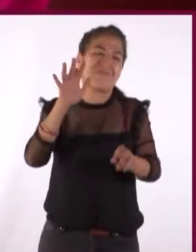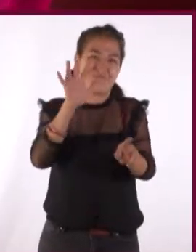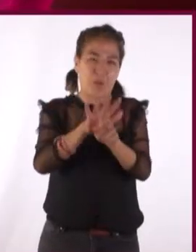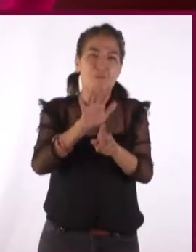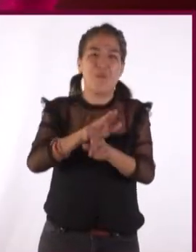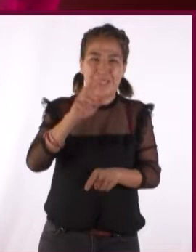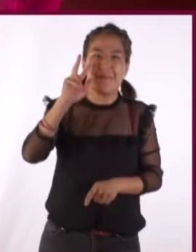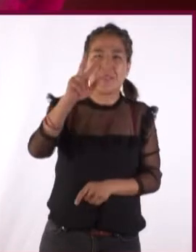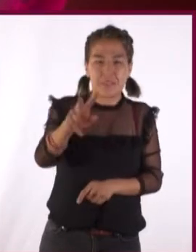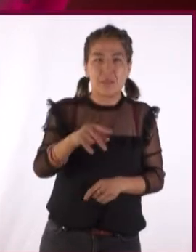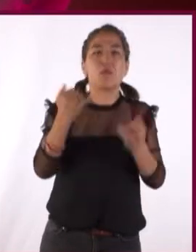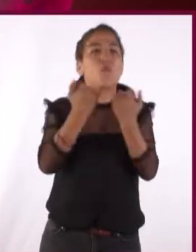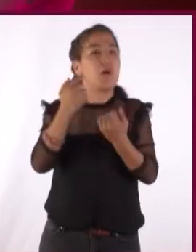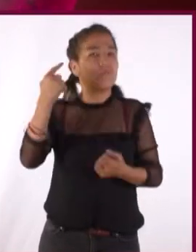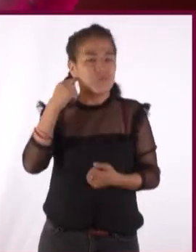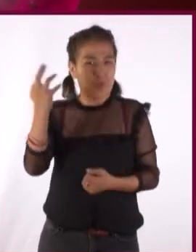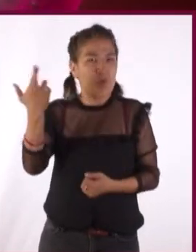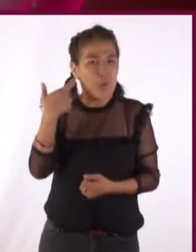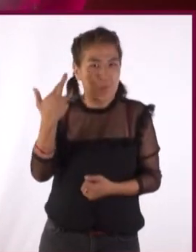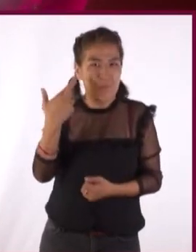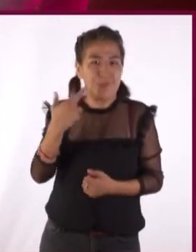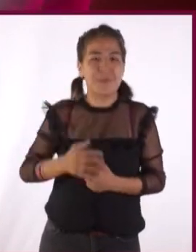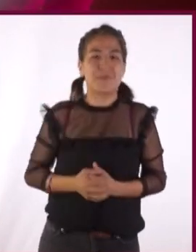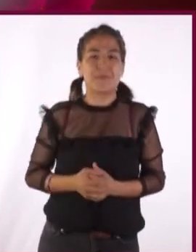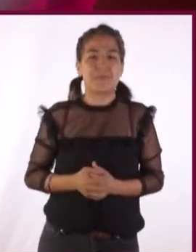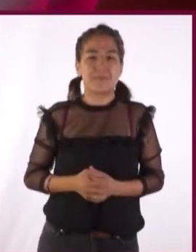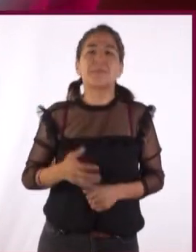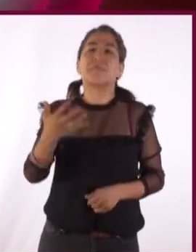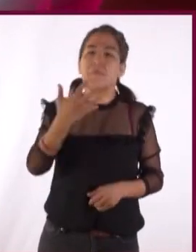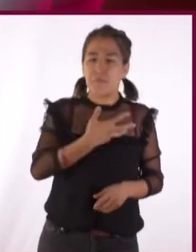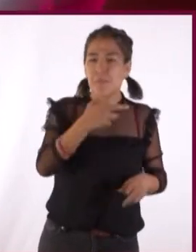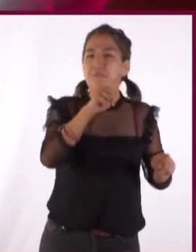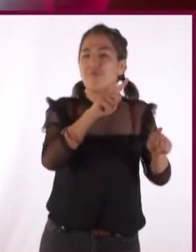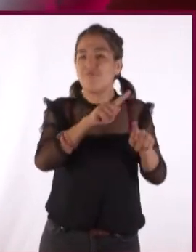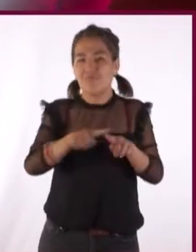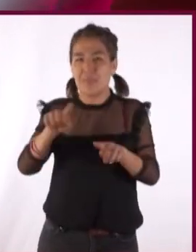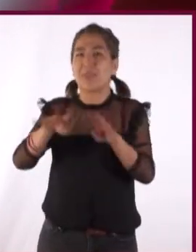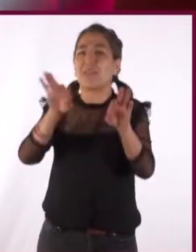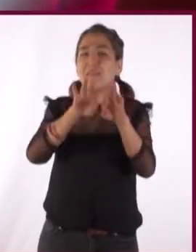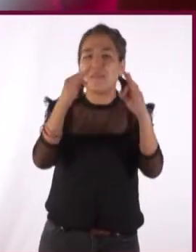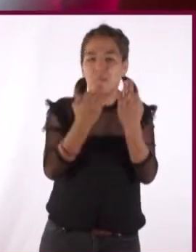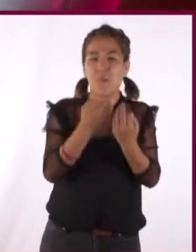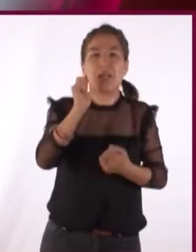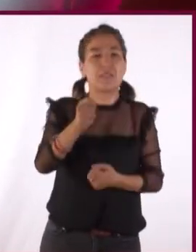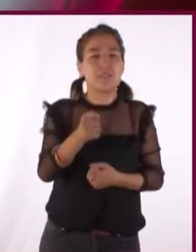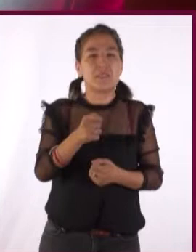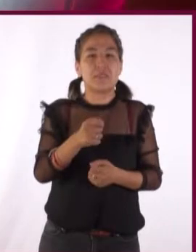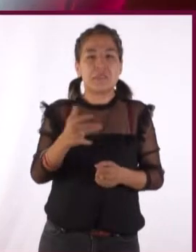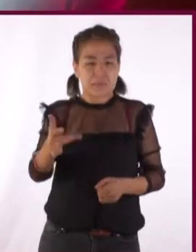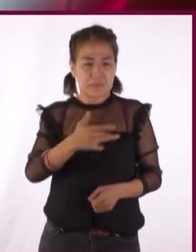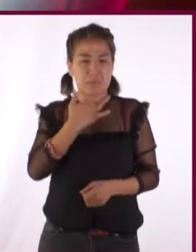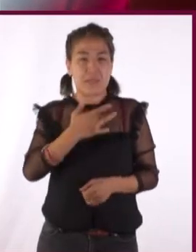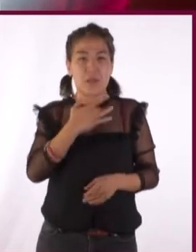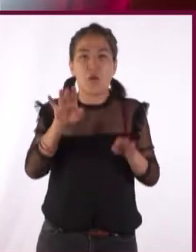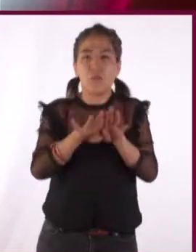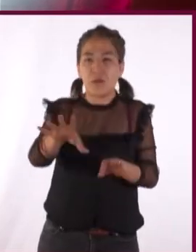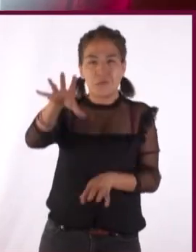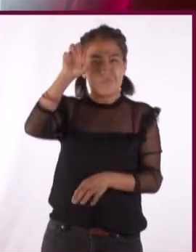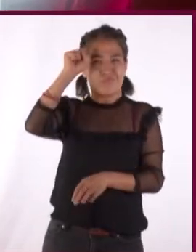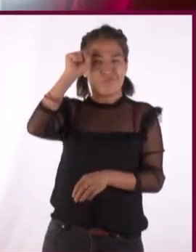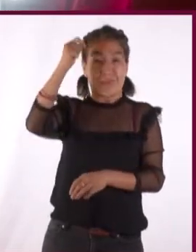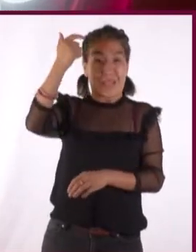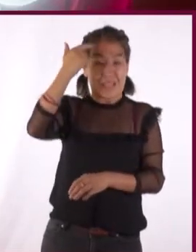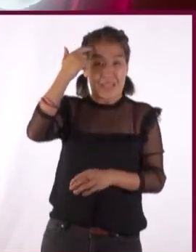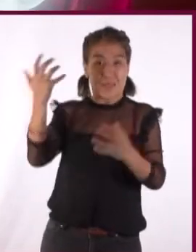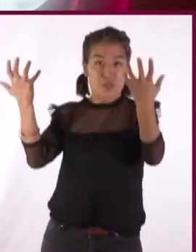famosas, pero también auditivas. Entonces, de alguna forma, los sentidos captan algo y el